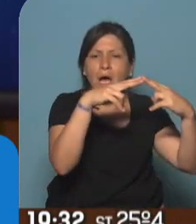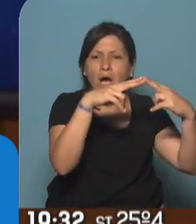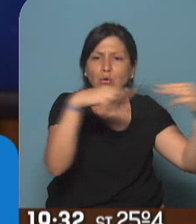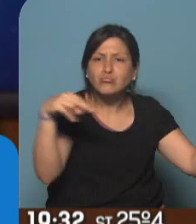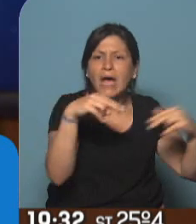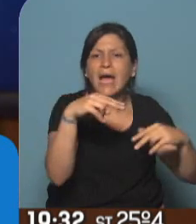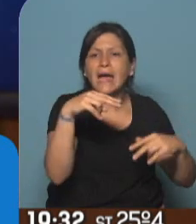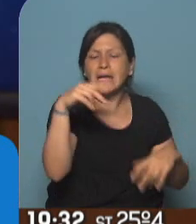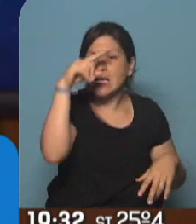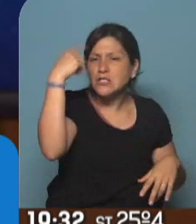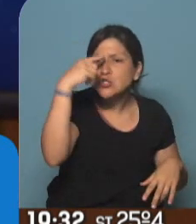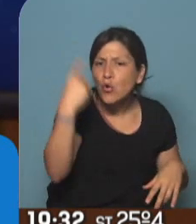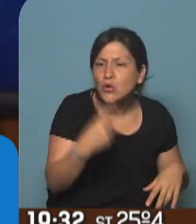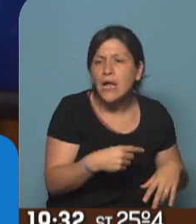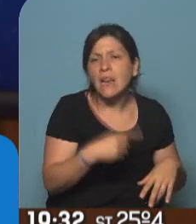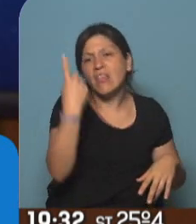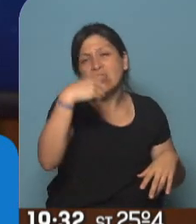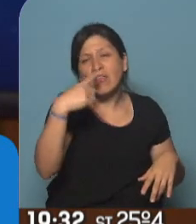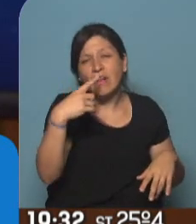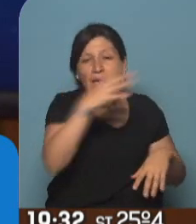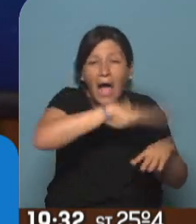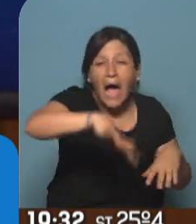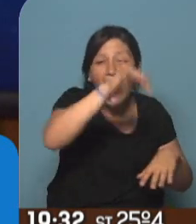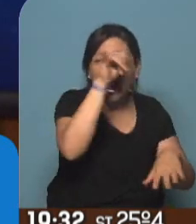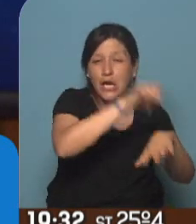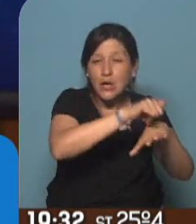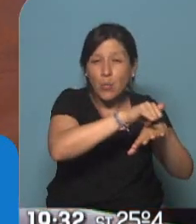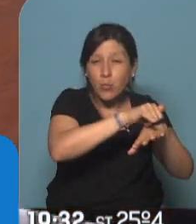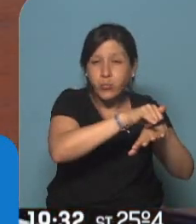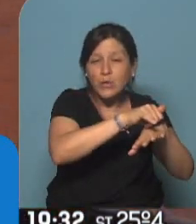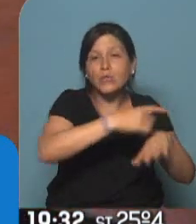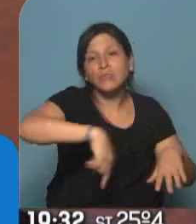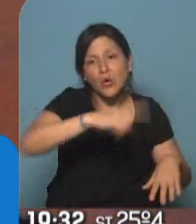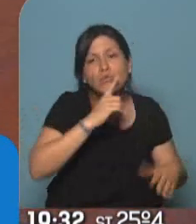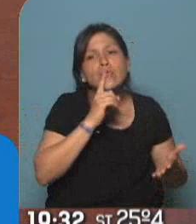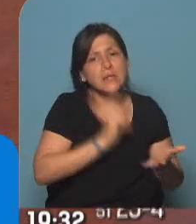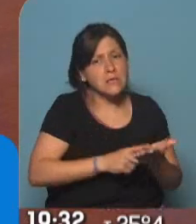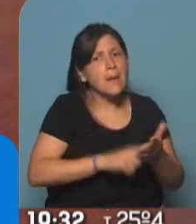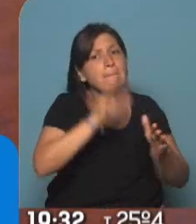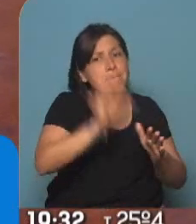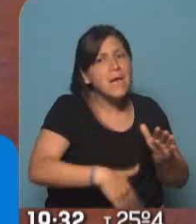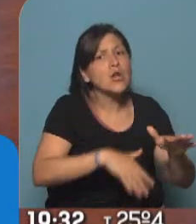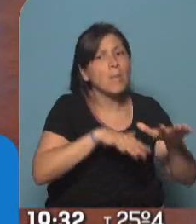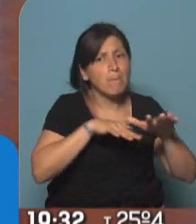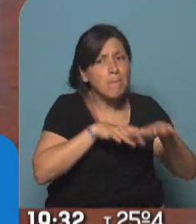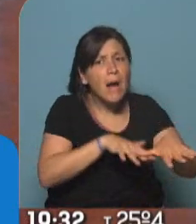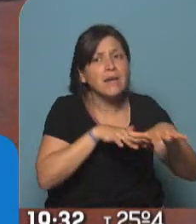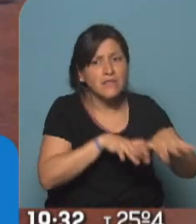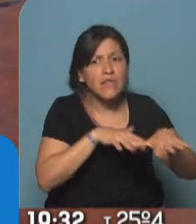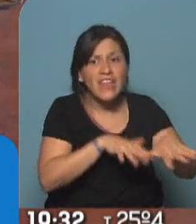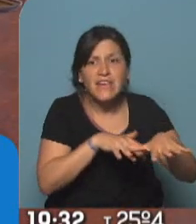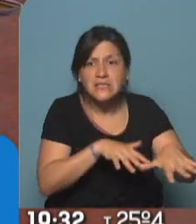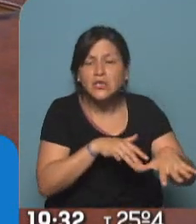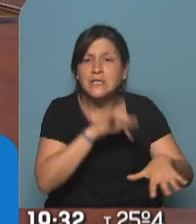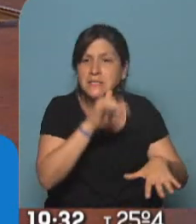exactamente los aeropuertos hemos tomado una decisión donde hay menos manifestaciones pero sí de tener este una política